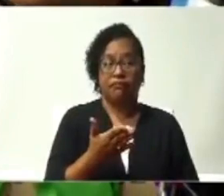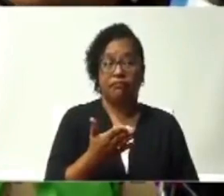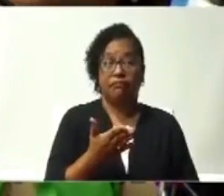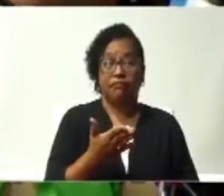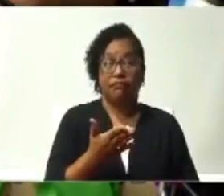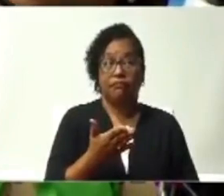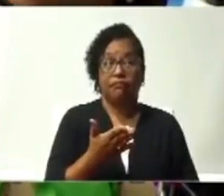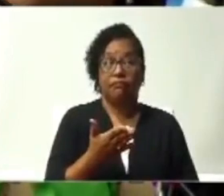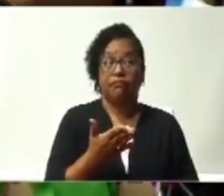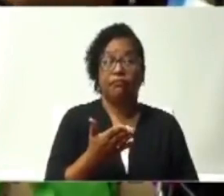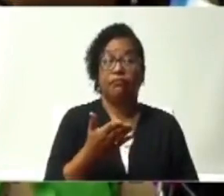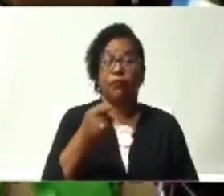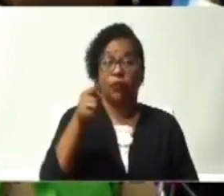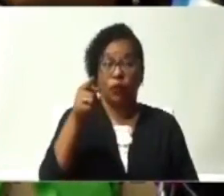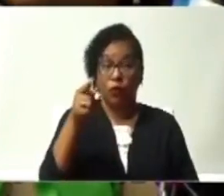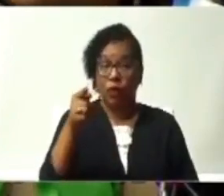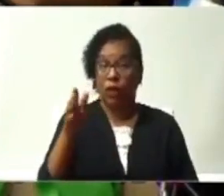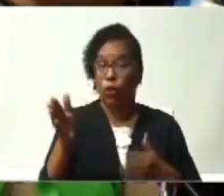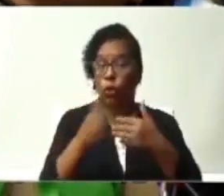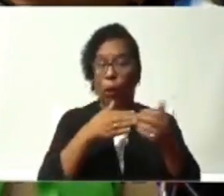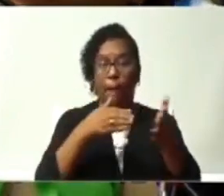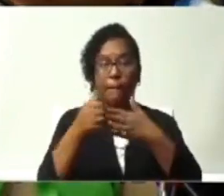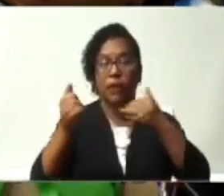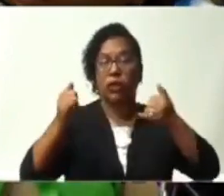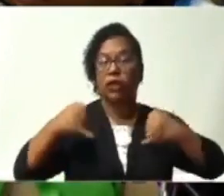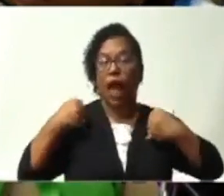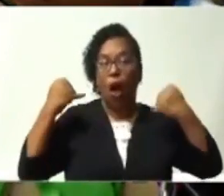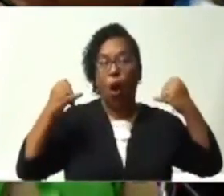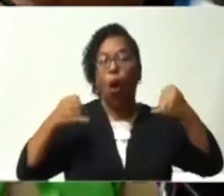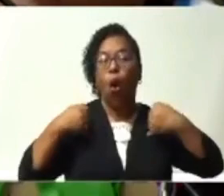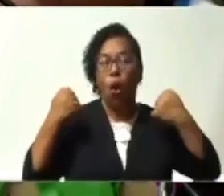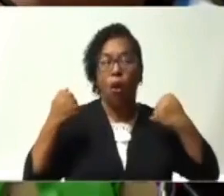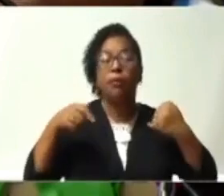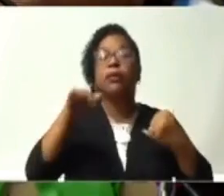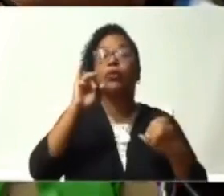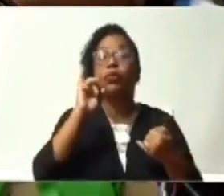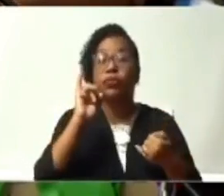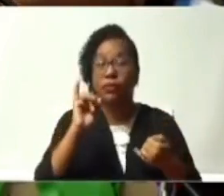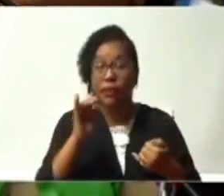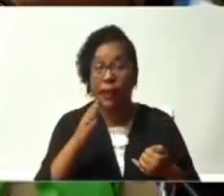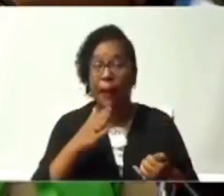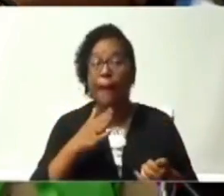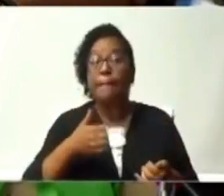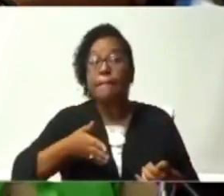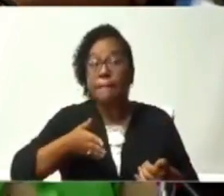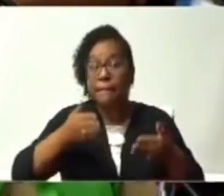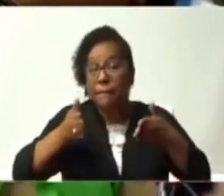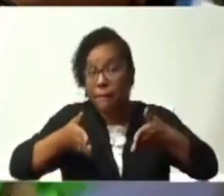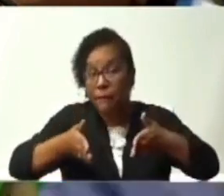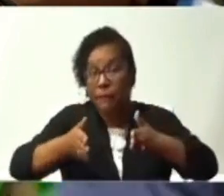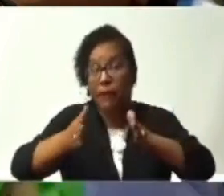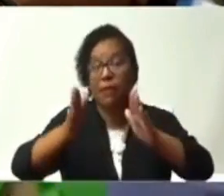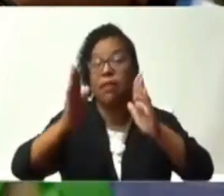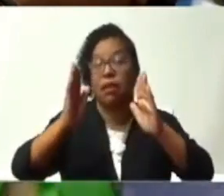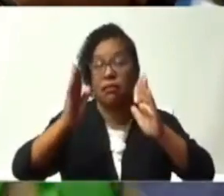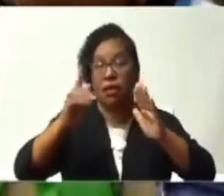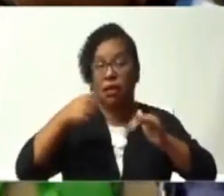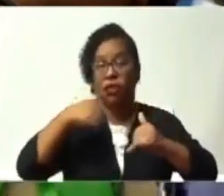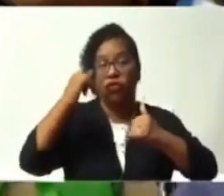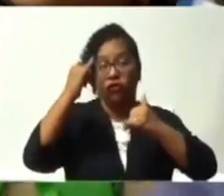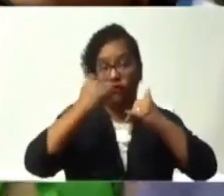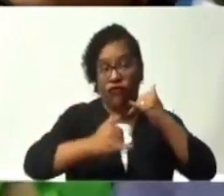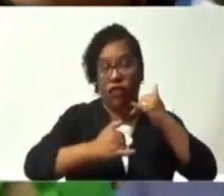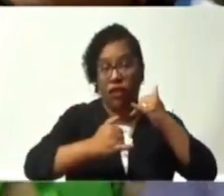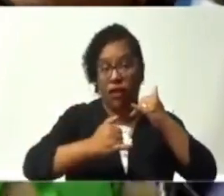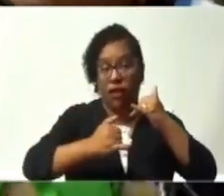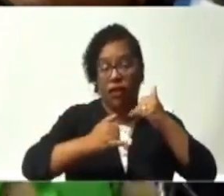la acompaña a pesar de su juventud, me permita concluir, que no me quedan ni 30 segundos para el colega Julio